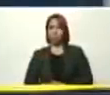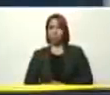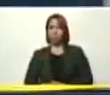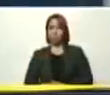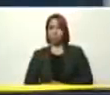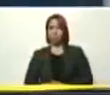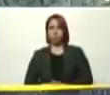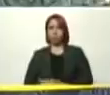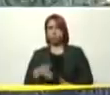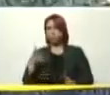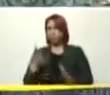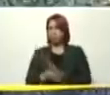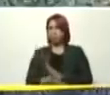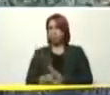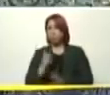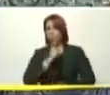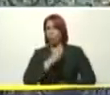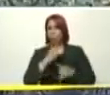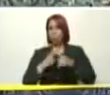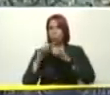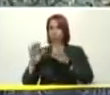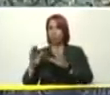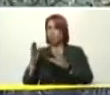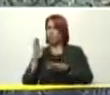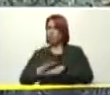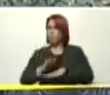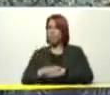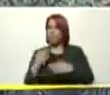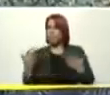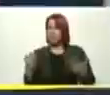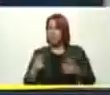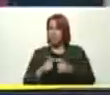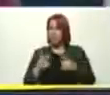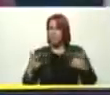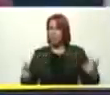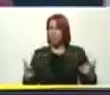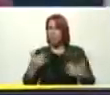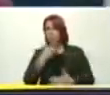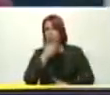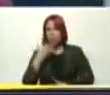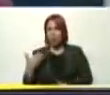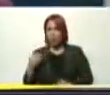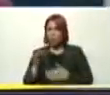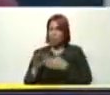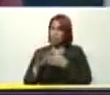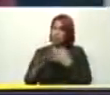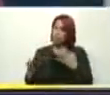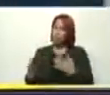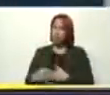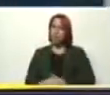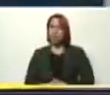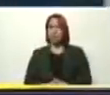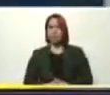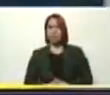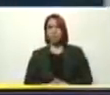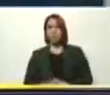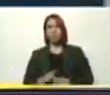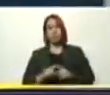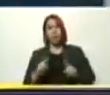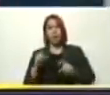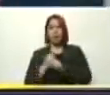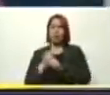parece esta idea del 1x10 ampliado, mejorado, funcional para la